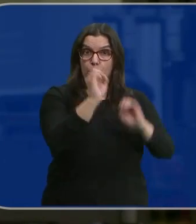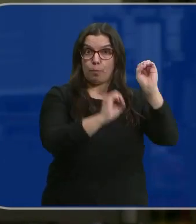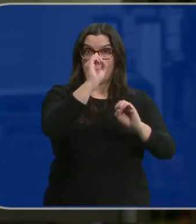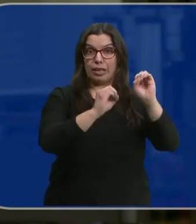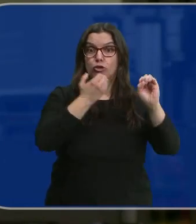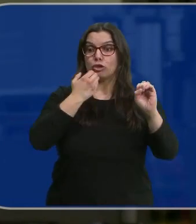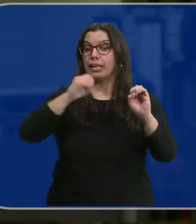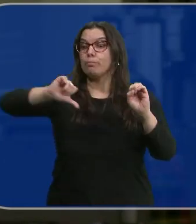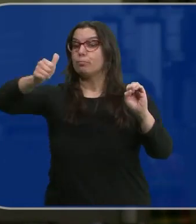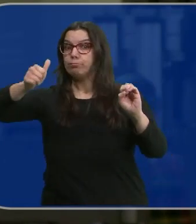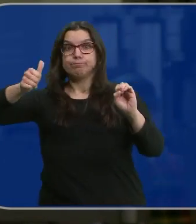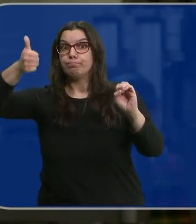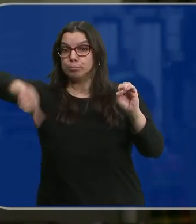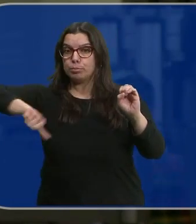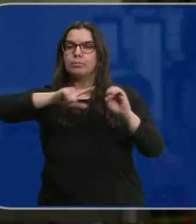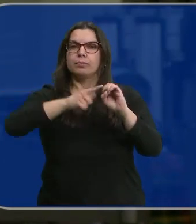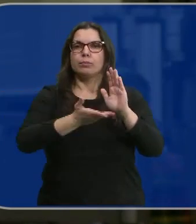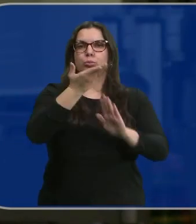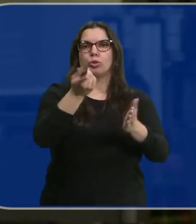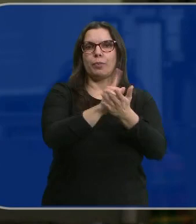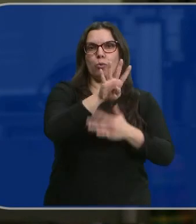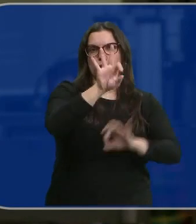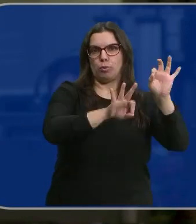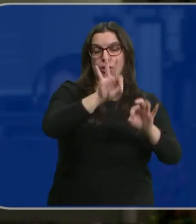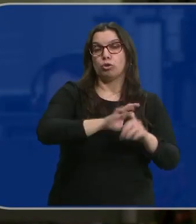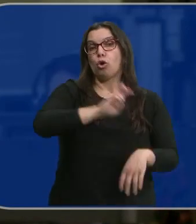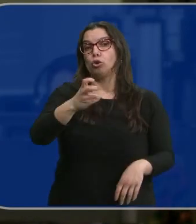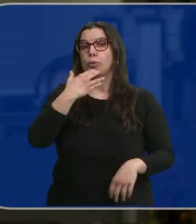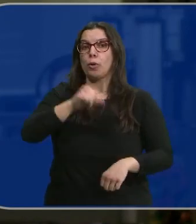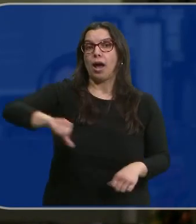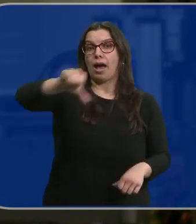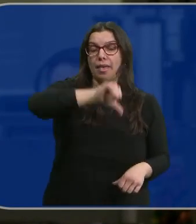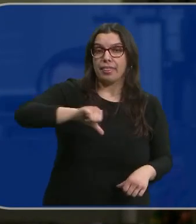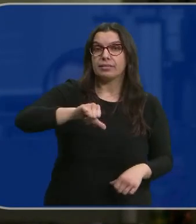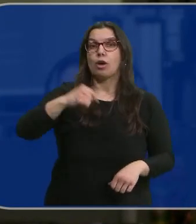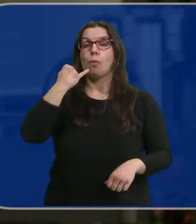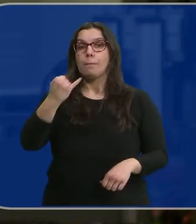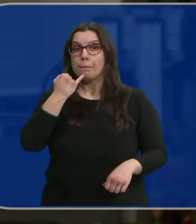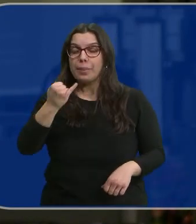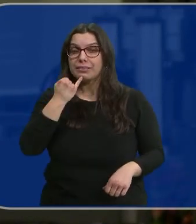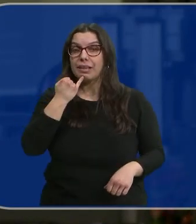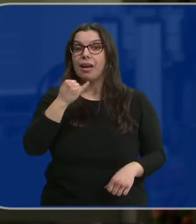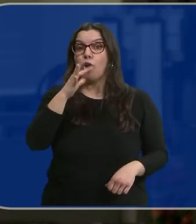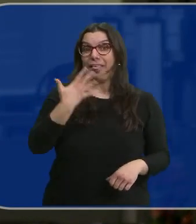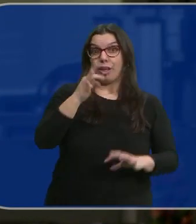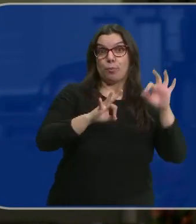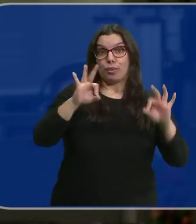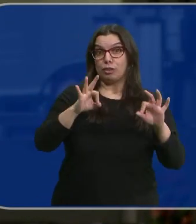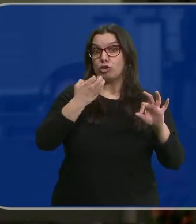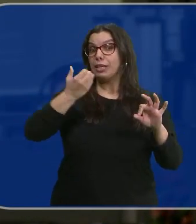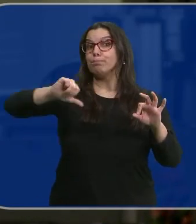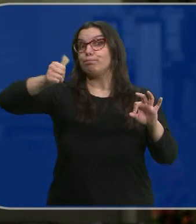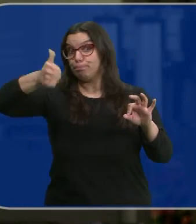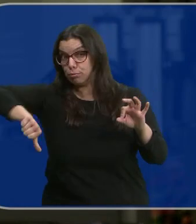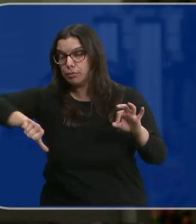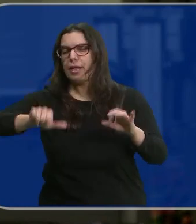recuperarían su IVA habitual del 4% y otros como el aceite o la pasta pasarían del 5 al 10%. Hacienda avisa que esta